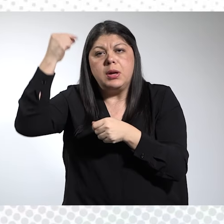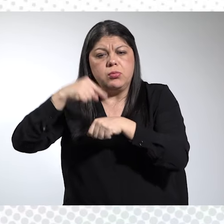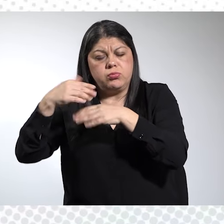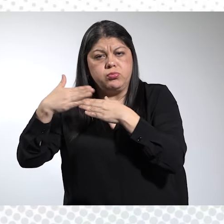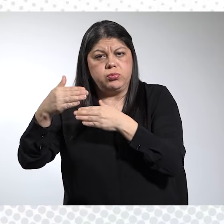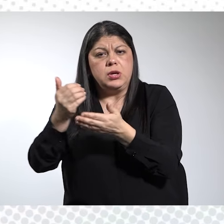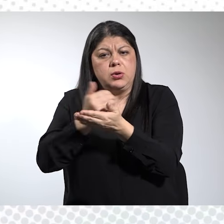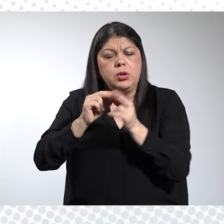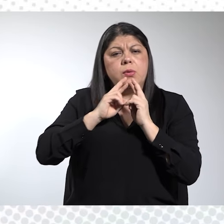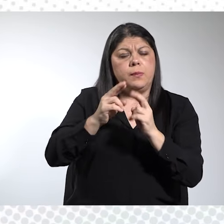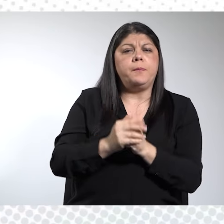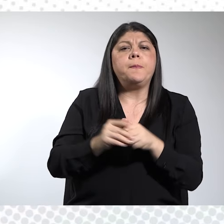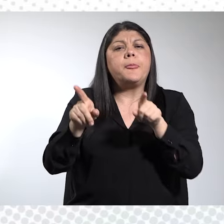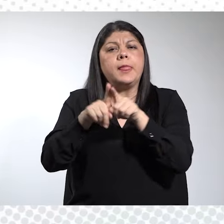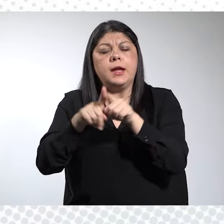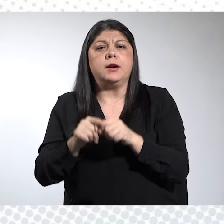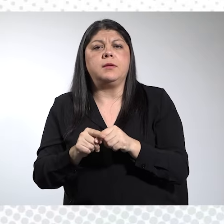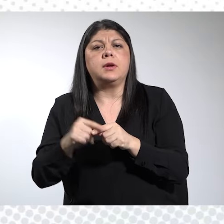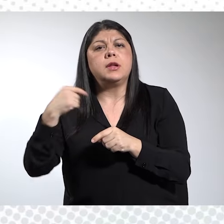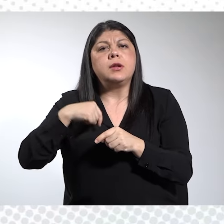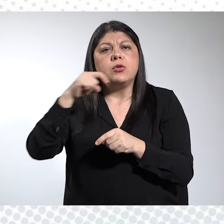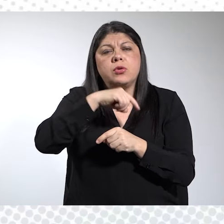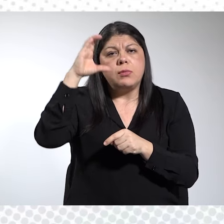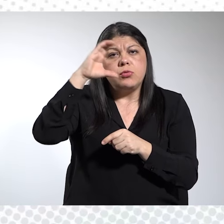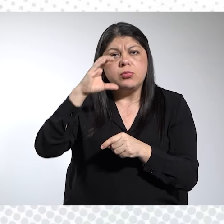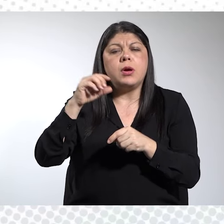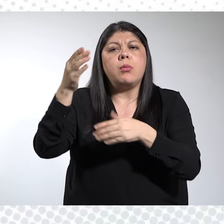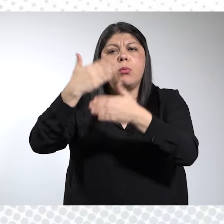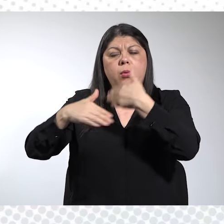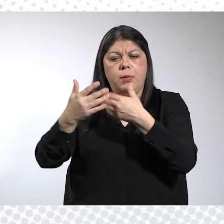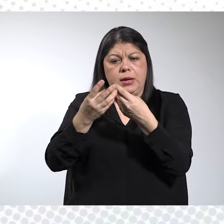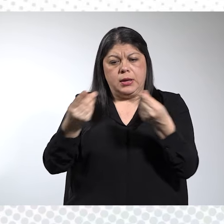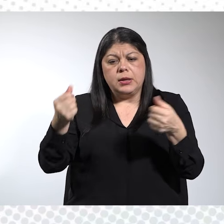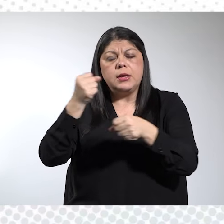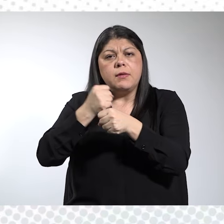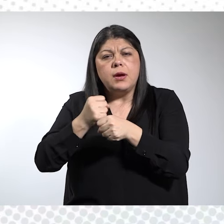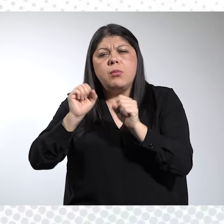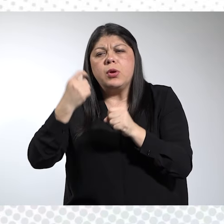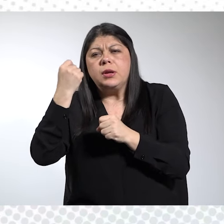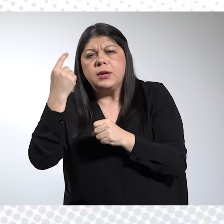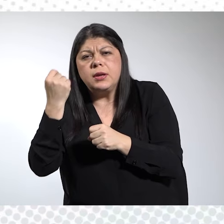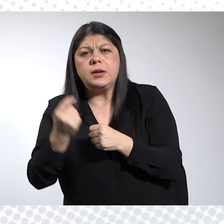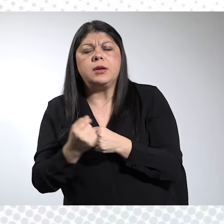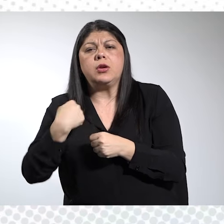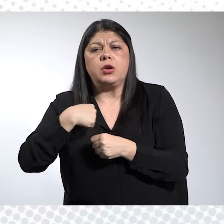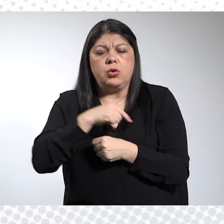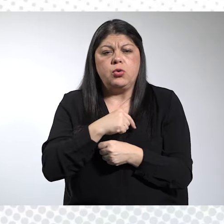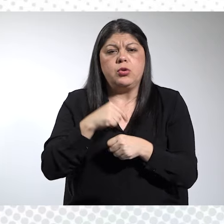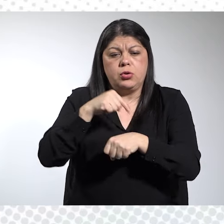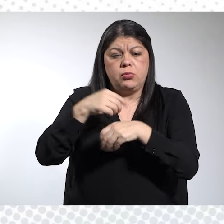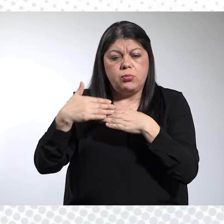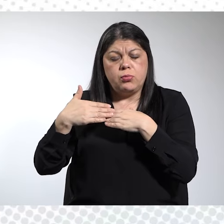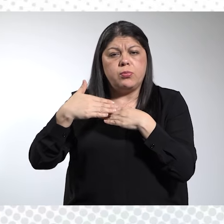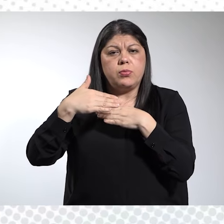forma de inversión, una forma de respuesta. Y también hay que buscar el tema de volver a la tierra, el poder comprender cuándo es que nosotros